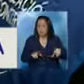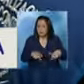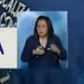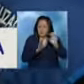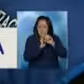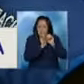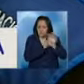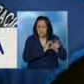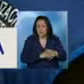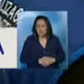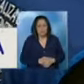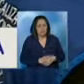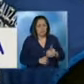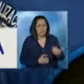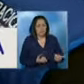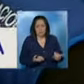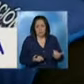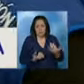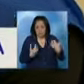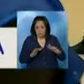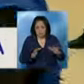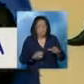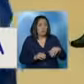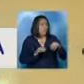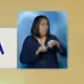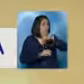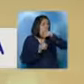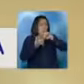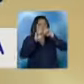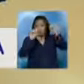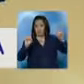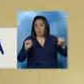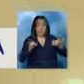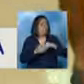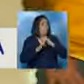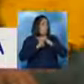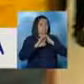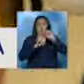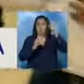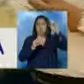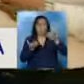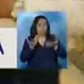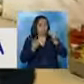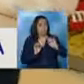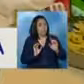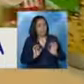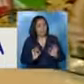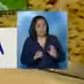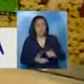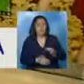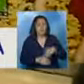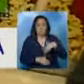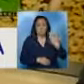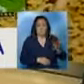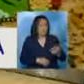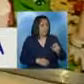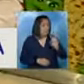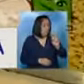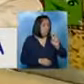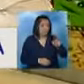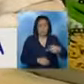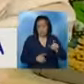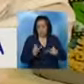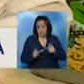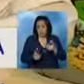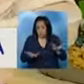cine? Bueno, desde que el sistema contra incendio no funciona ya es un riesgo alto, ¿no? Más tarde van a haber 2.000 personas acá y